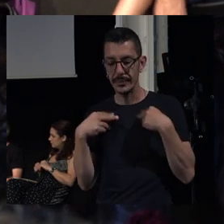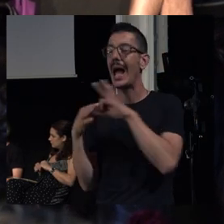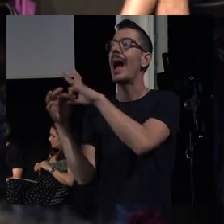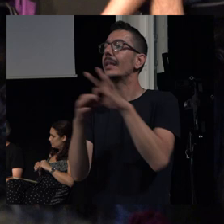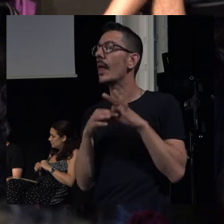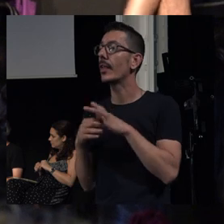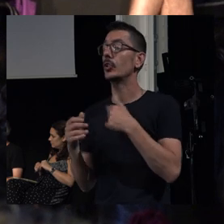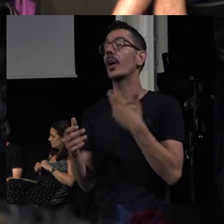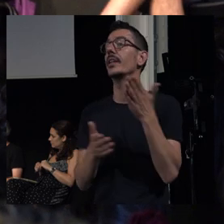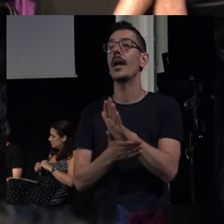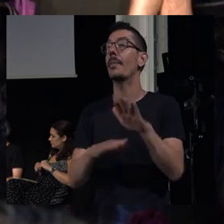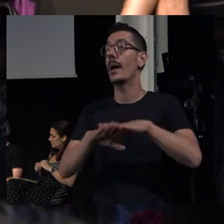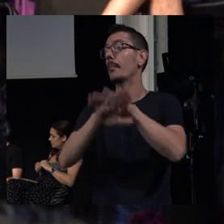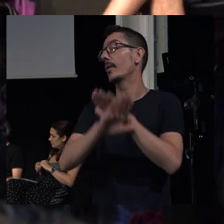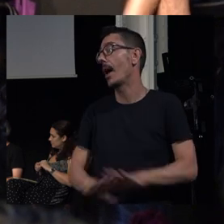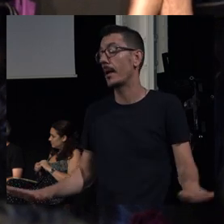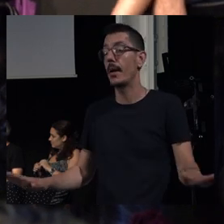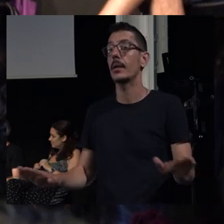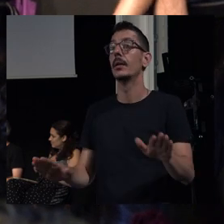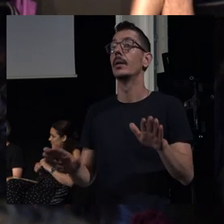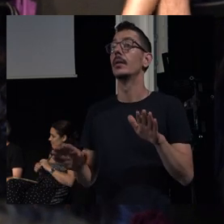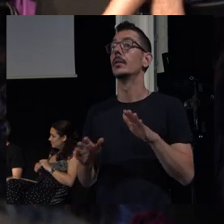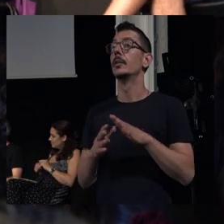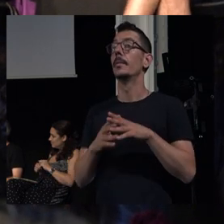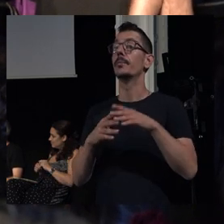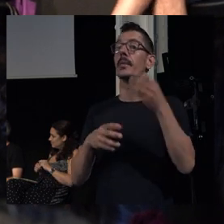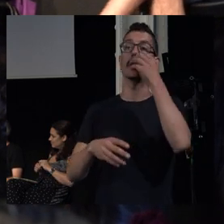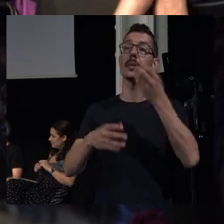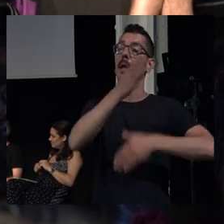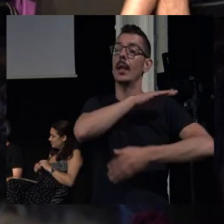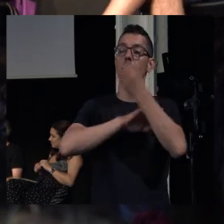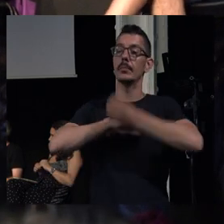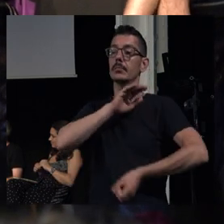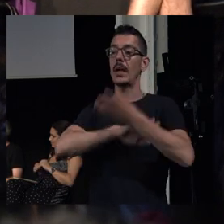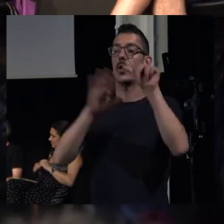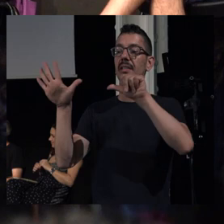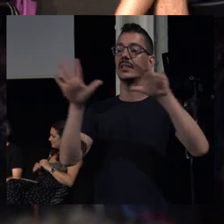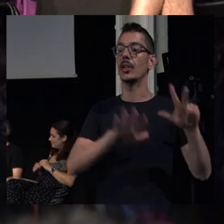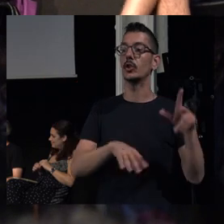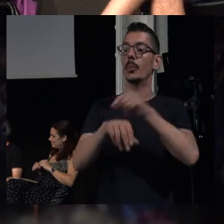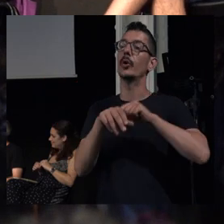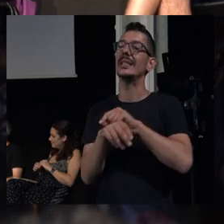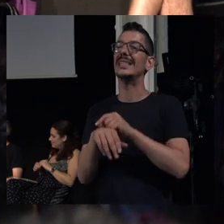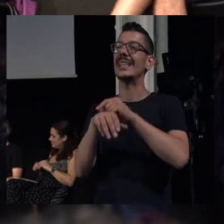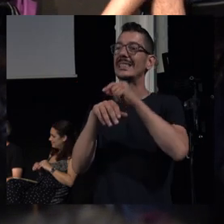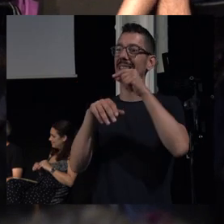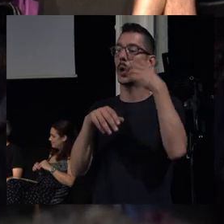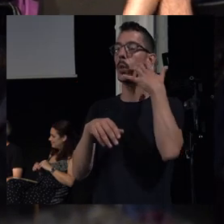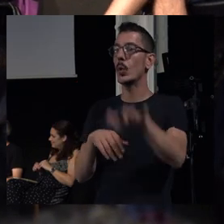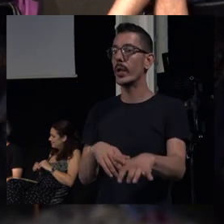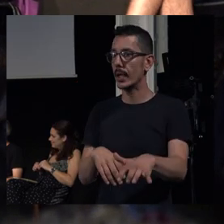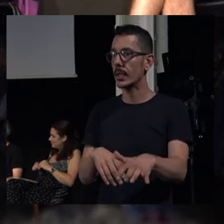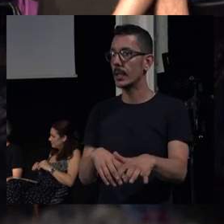y yo quería plantearos por último, que es una chorrada, pero esto del mayo del 68, las políticas queer, sed realistas y pedid